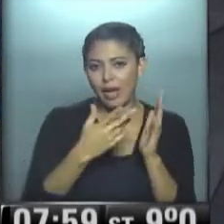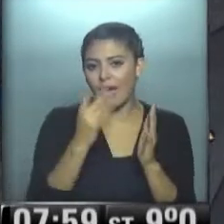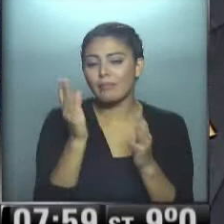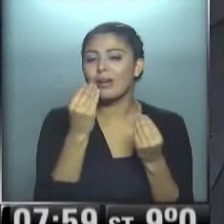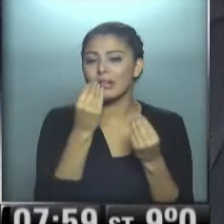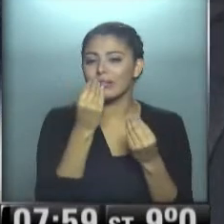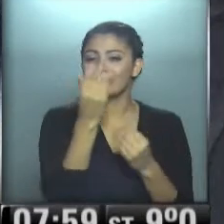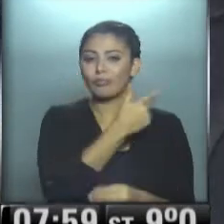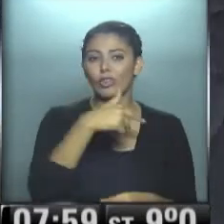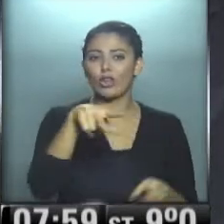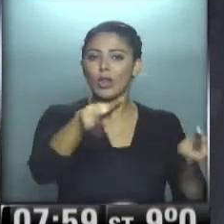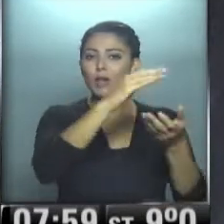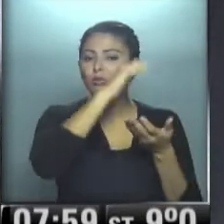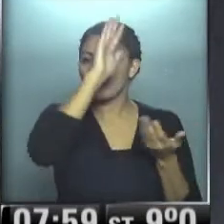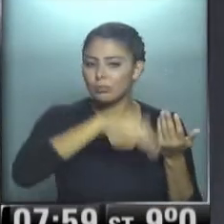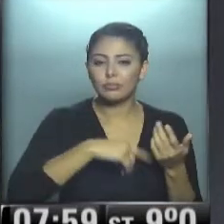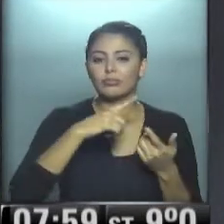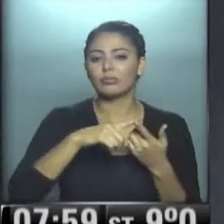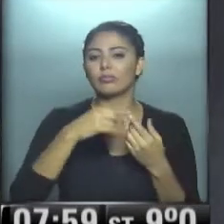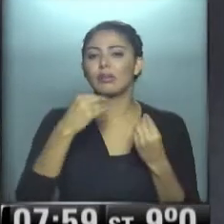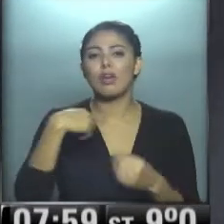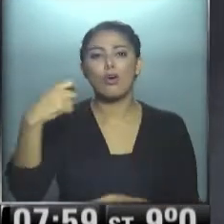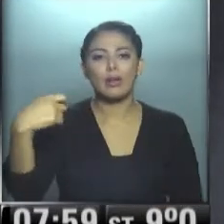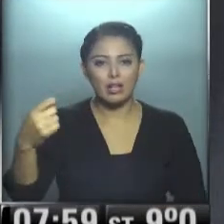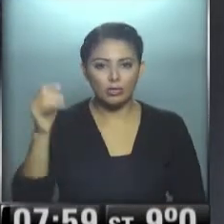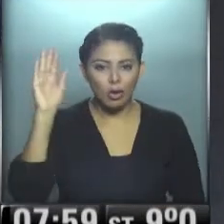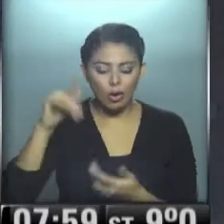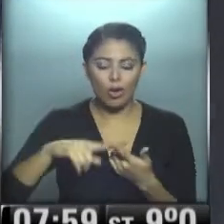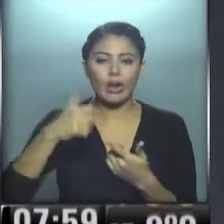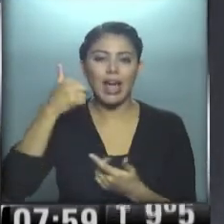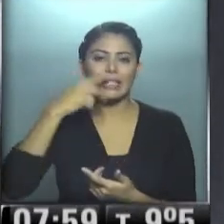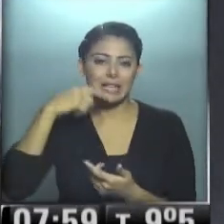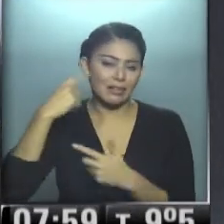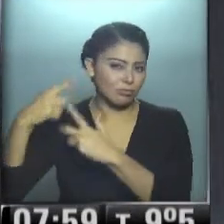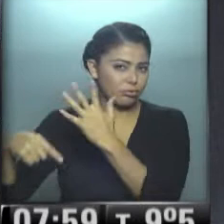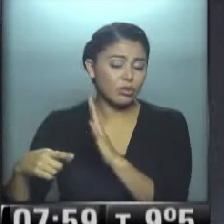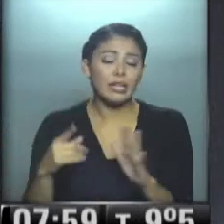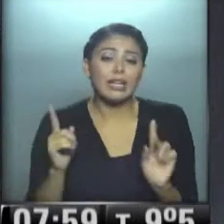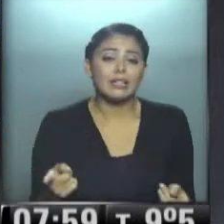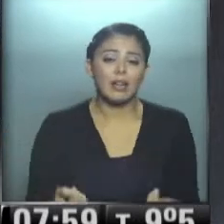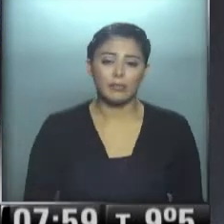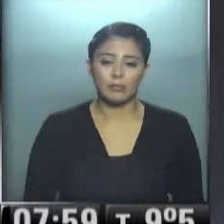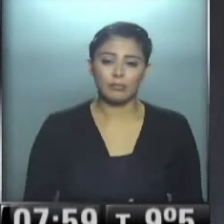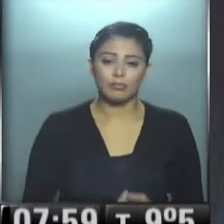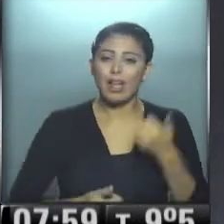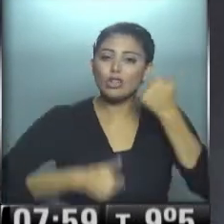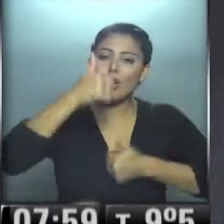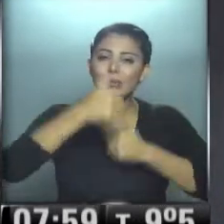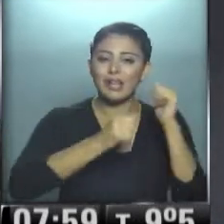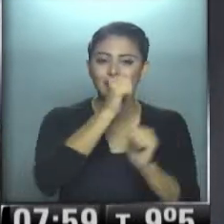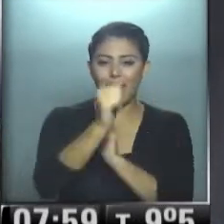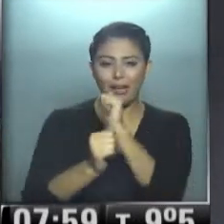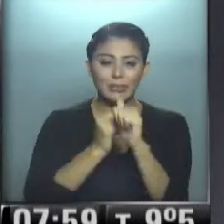recursos del estado para el recurso que se afectan las jubilaciones anses y demás y además a la competitividad de las empresas